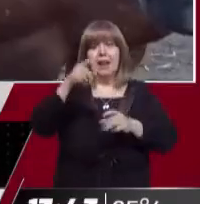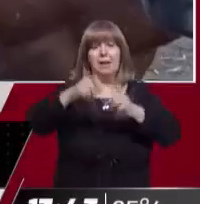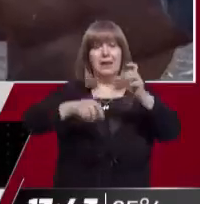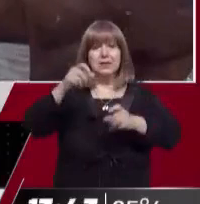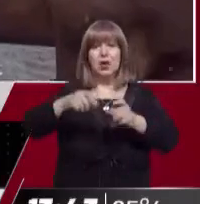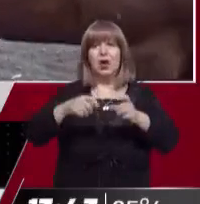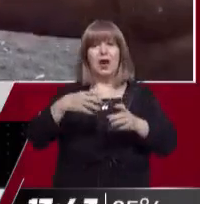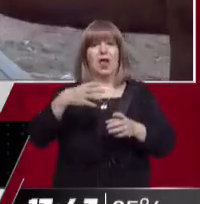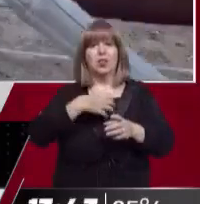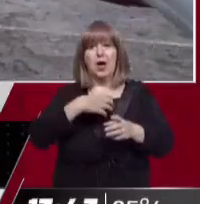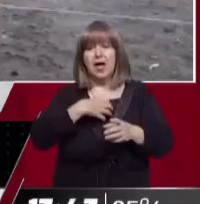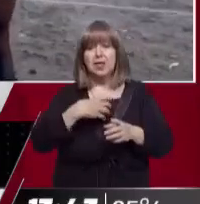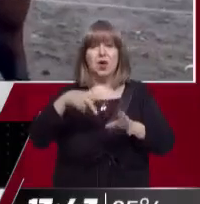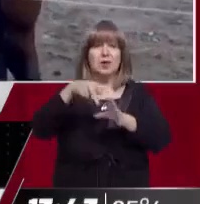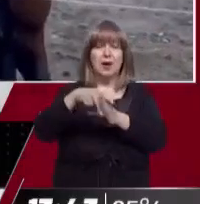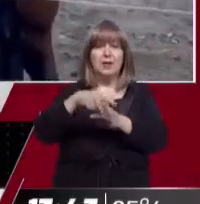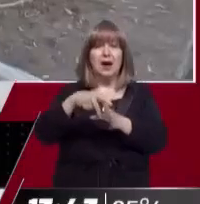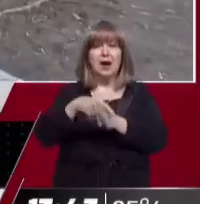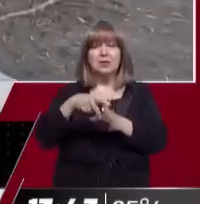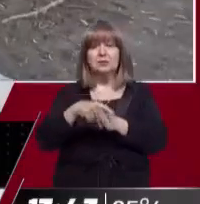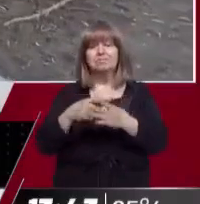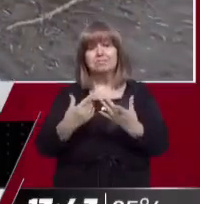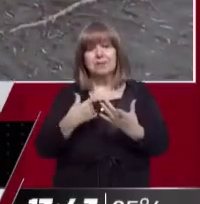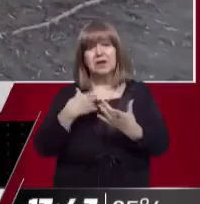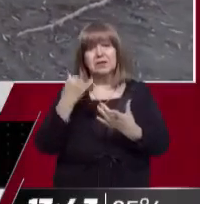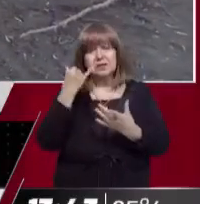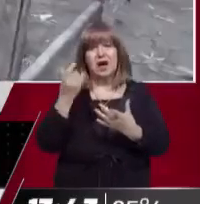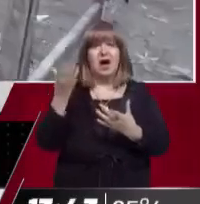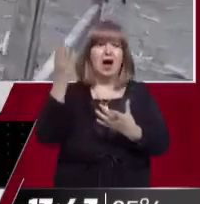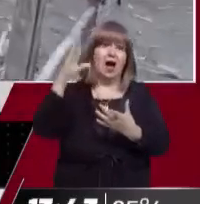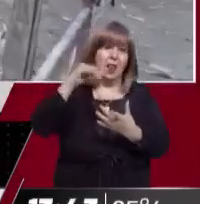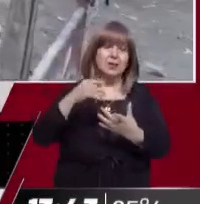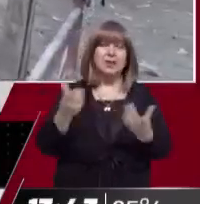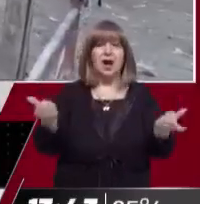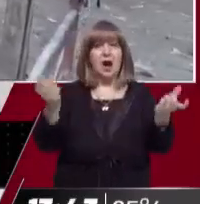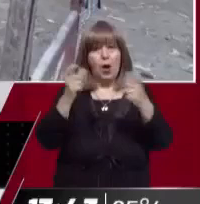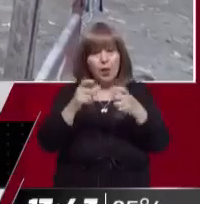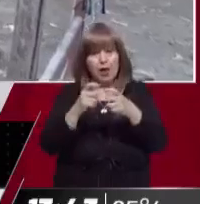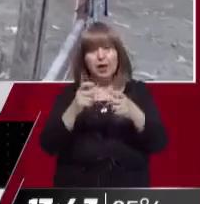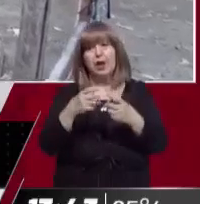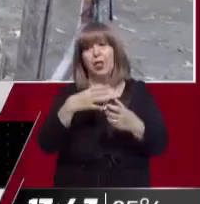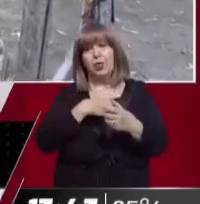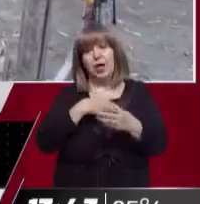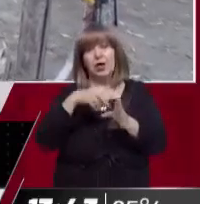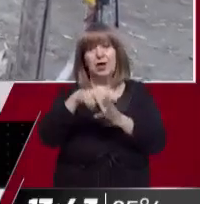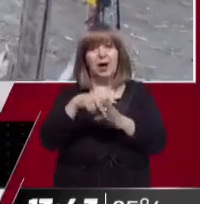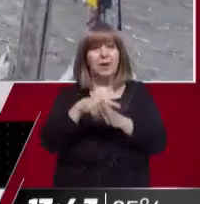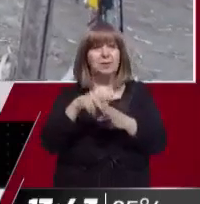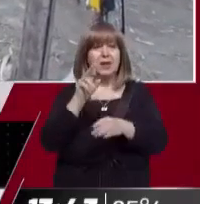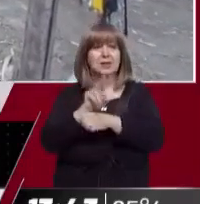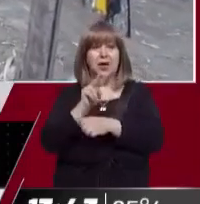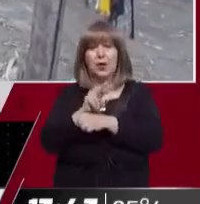personas que tienen este tipo de animales se reunían en la noche de ayer para tratar de pedir un poco más de seguridad al